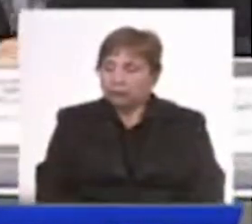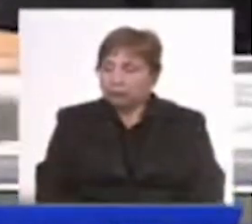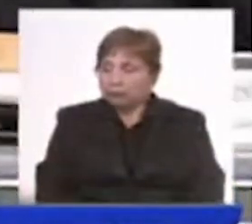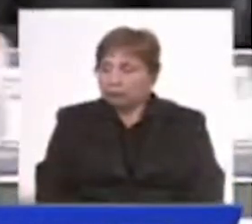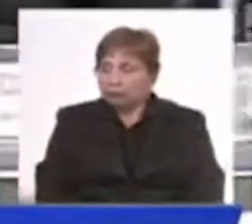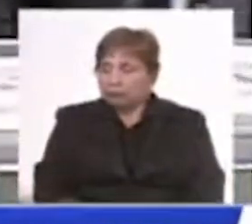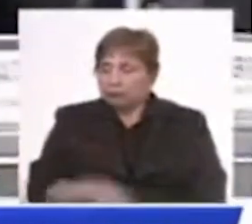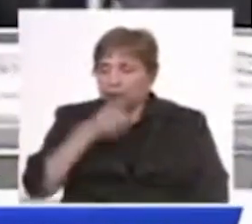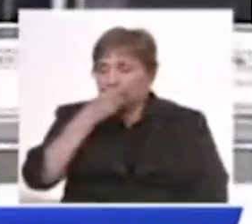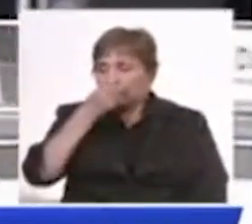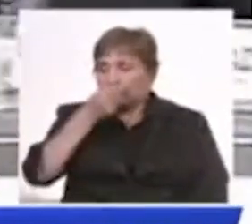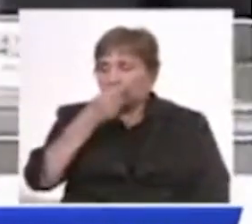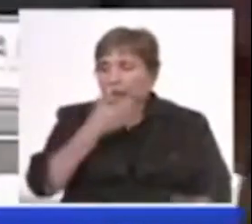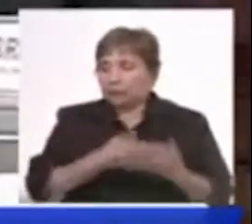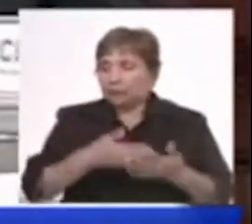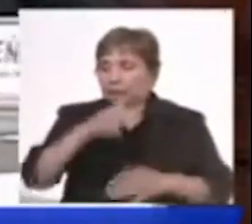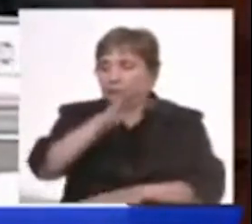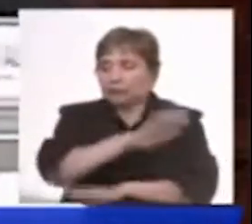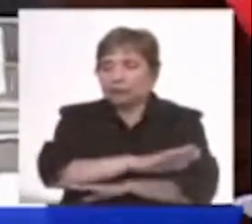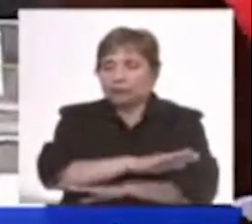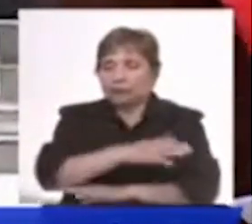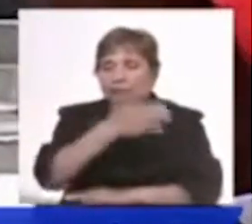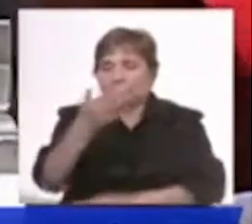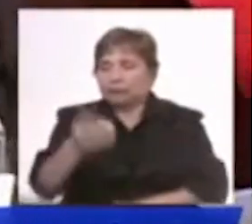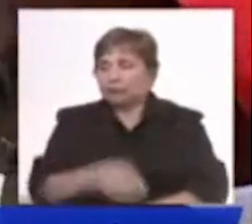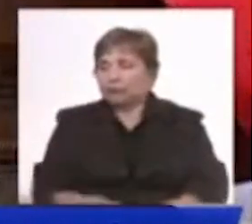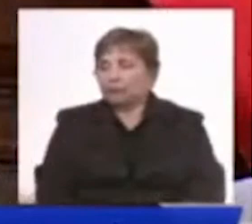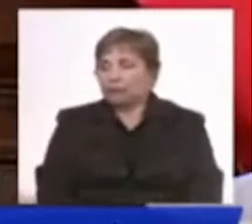Señores periodistas, muy buenas tardes.